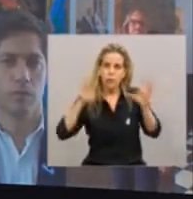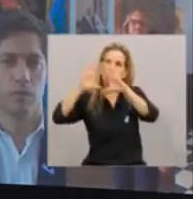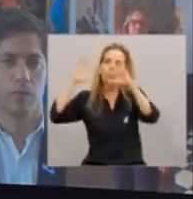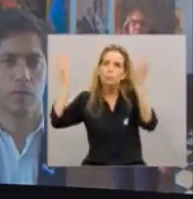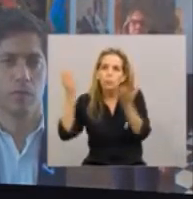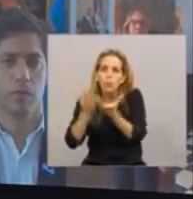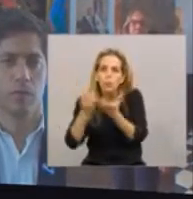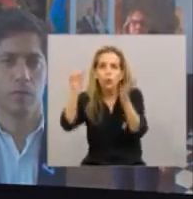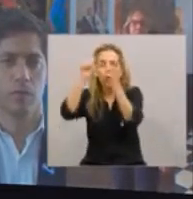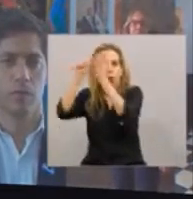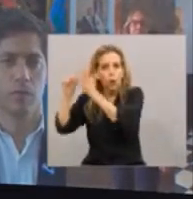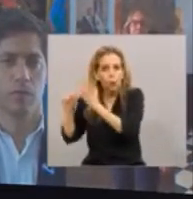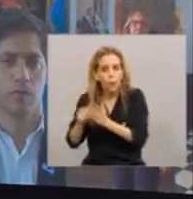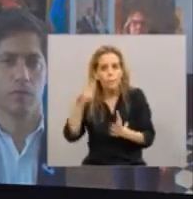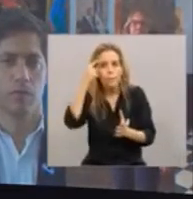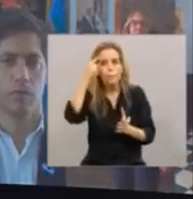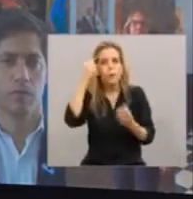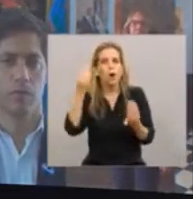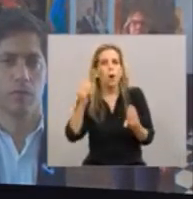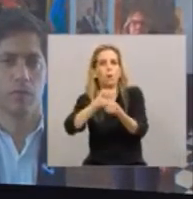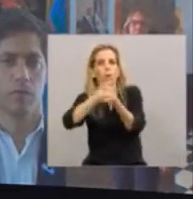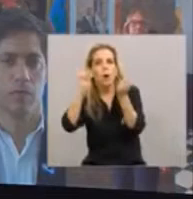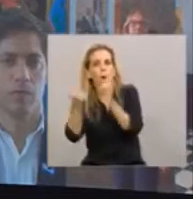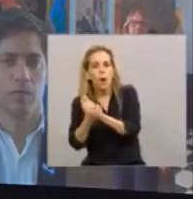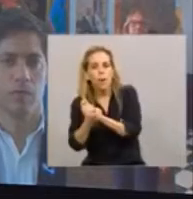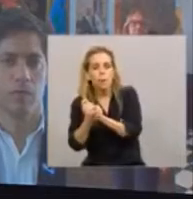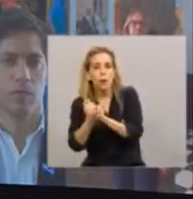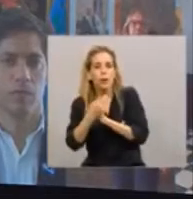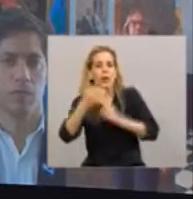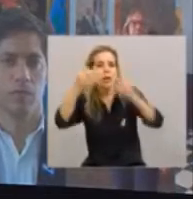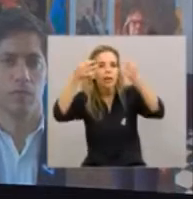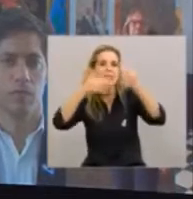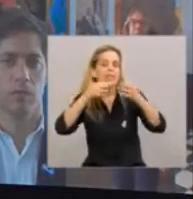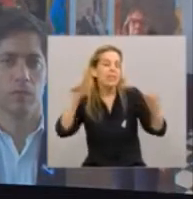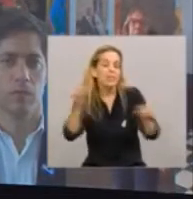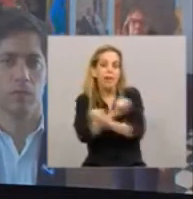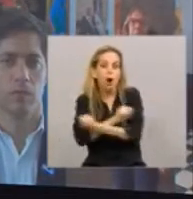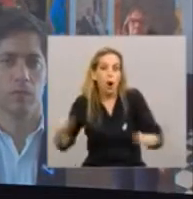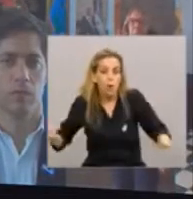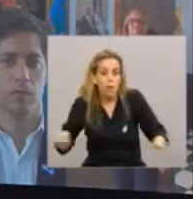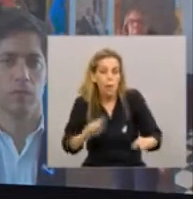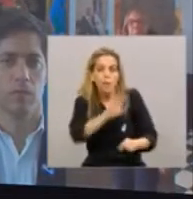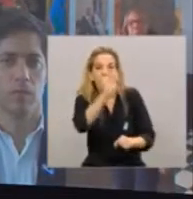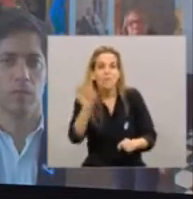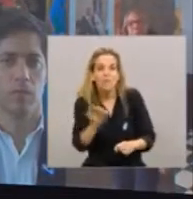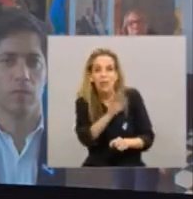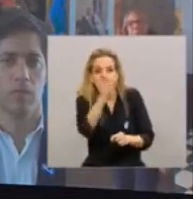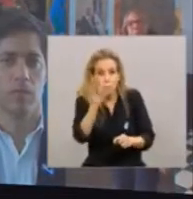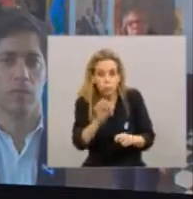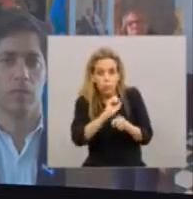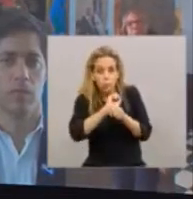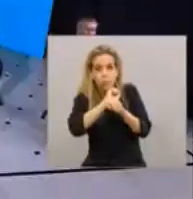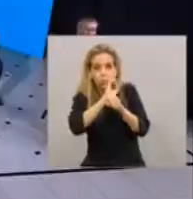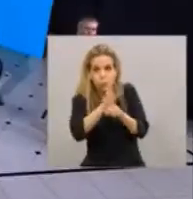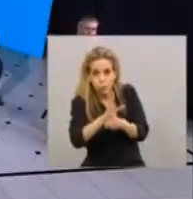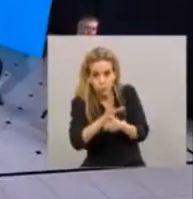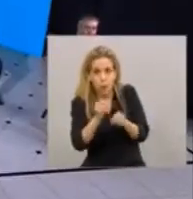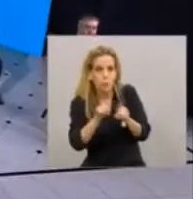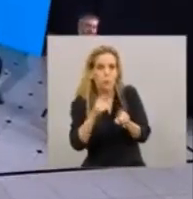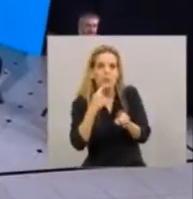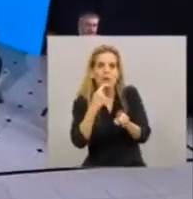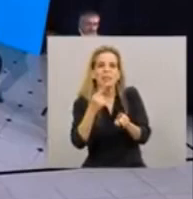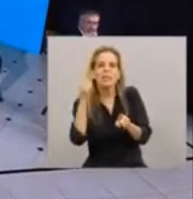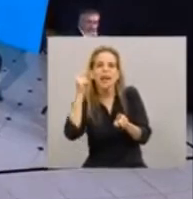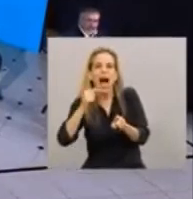hacer y la verdad de repente ese virus imperceptible a los ojos humanos como dice axel